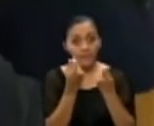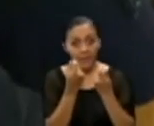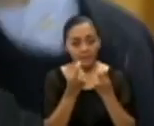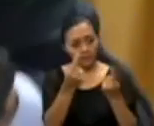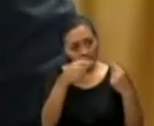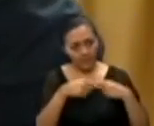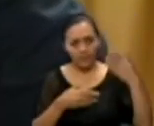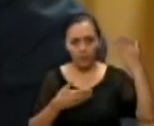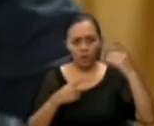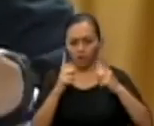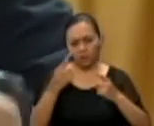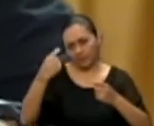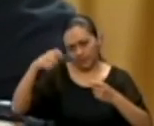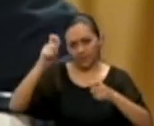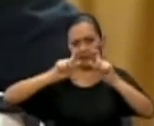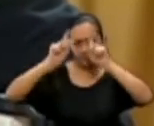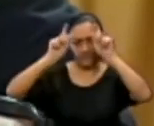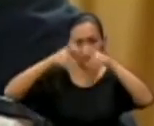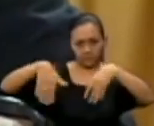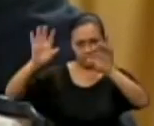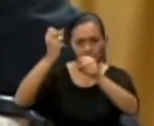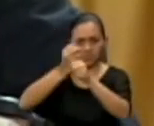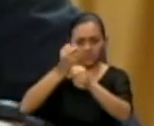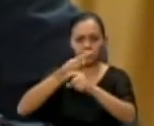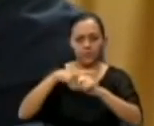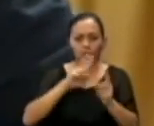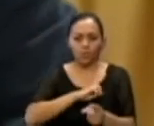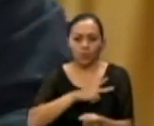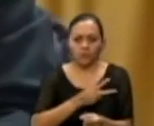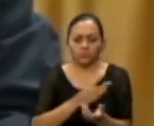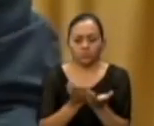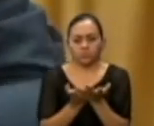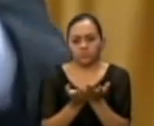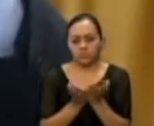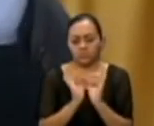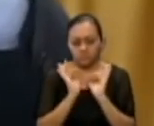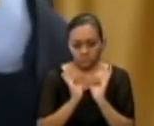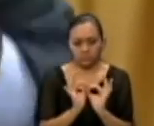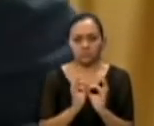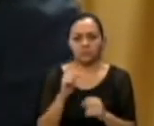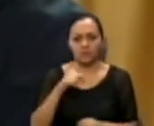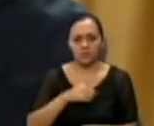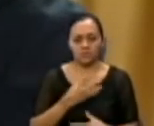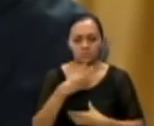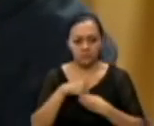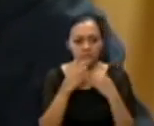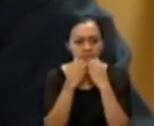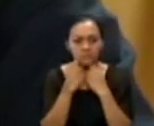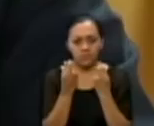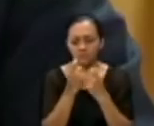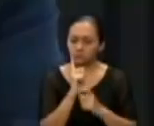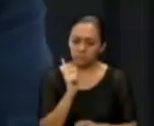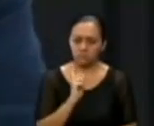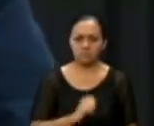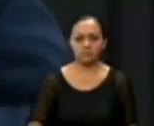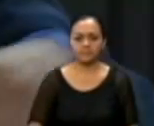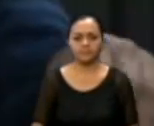política ese metal comercio aquí está lo que tenemos vocación de servicio y luego con vocación de acumular divisas